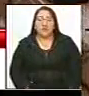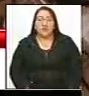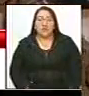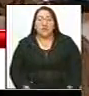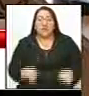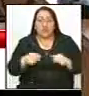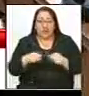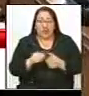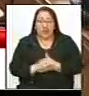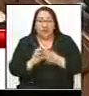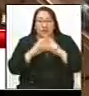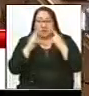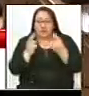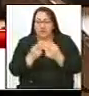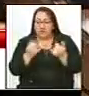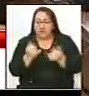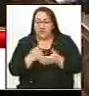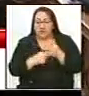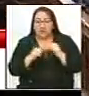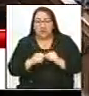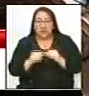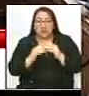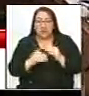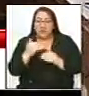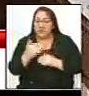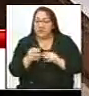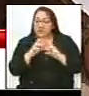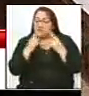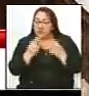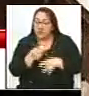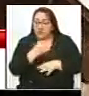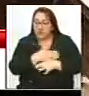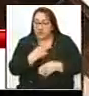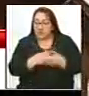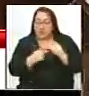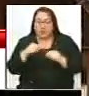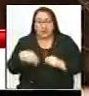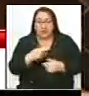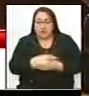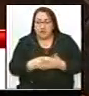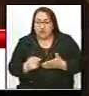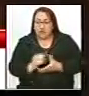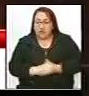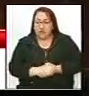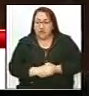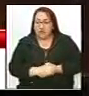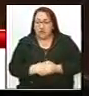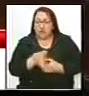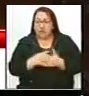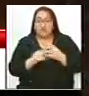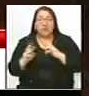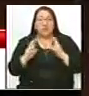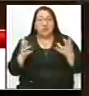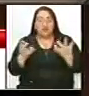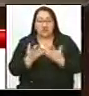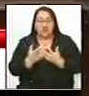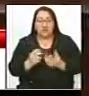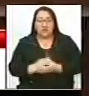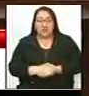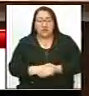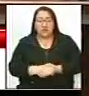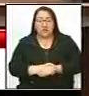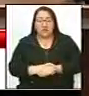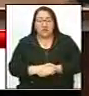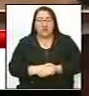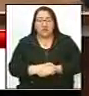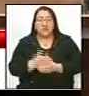Esta sesión de hoy día, que es la continuación de la sesión que llevamos a cabo en esta semana y que está relacionado